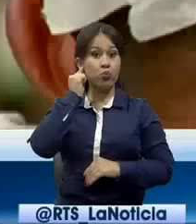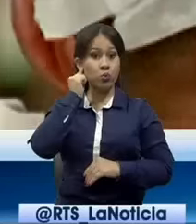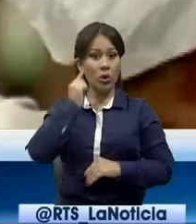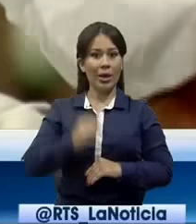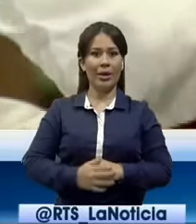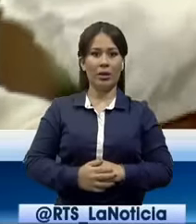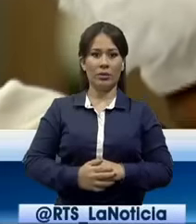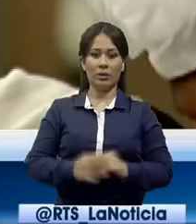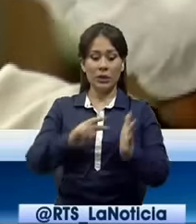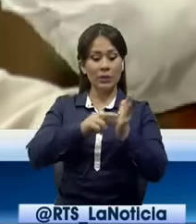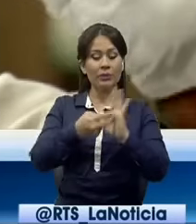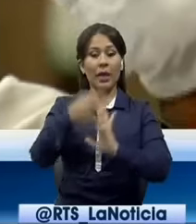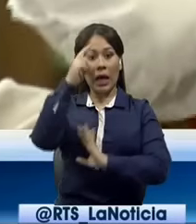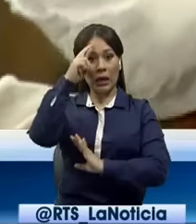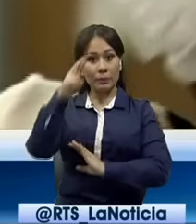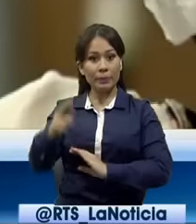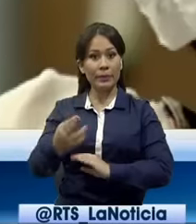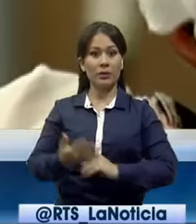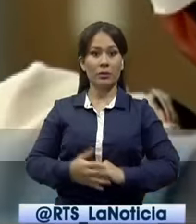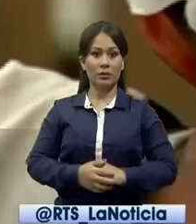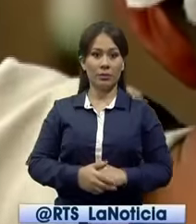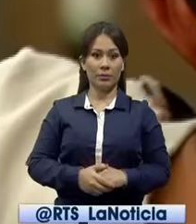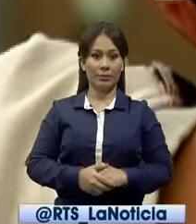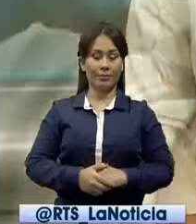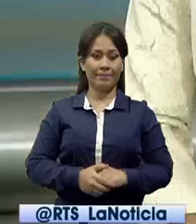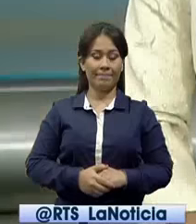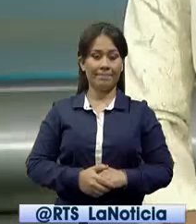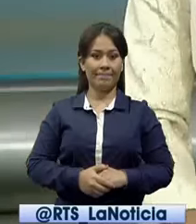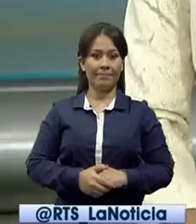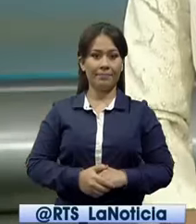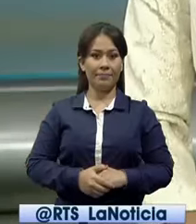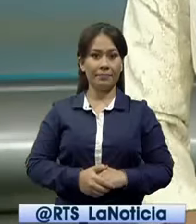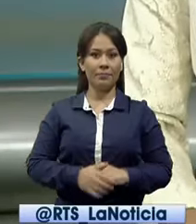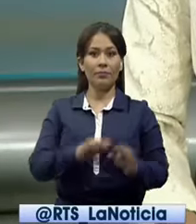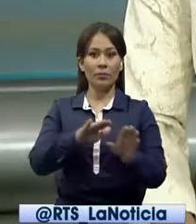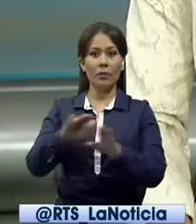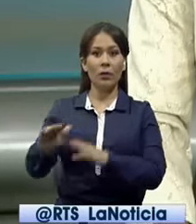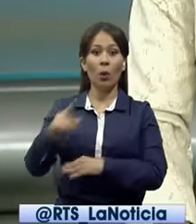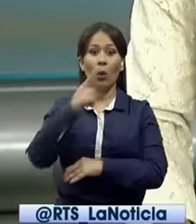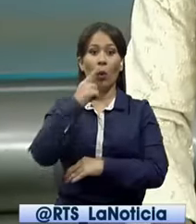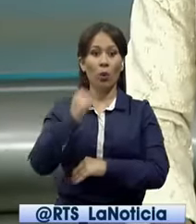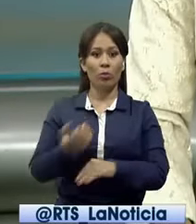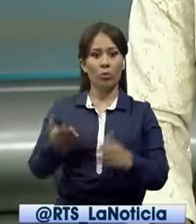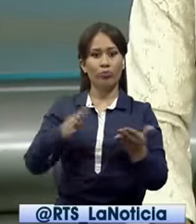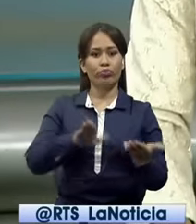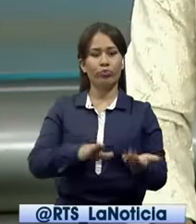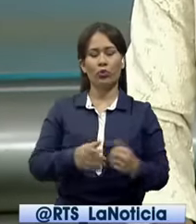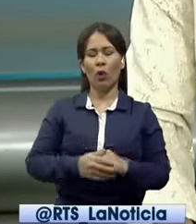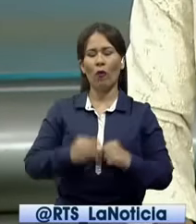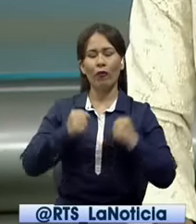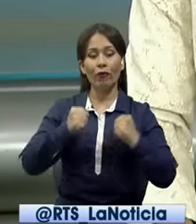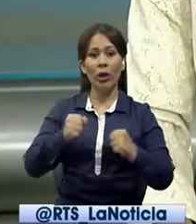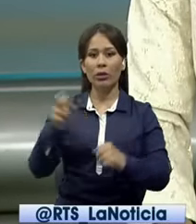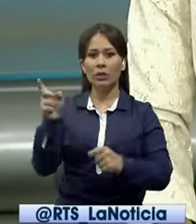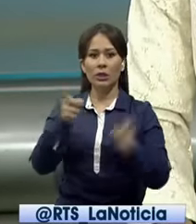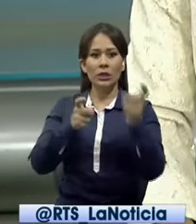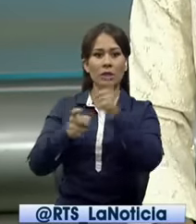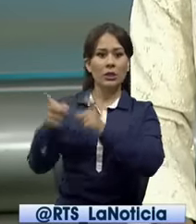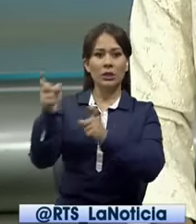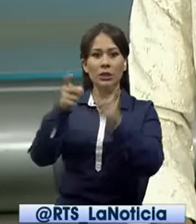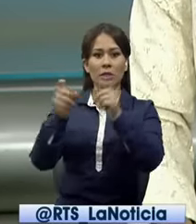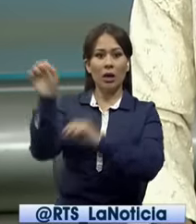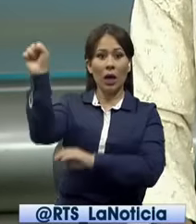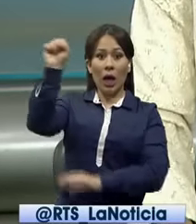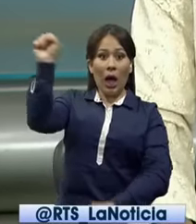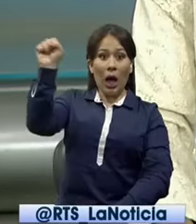mujer. Informó José Morales. Un hombre murió tras recibir una fuerte descarga eléctrica. Ocurrió en